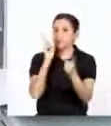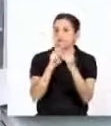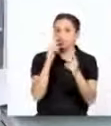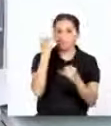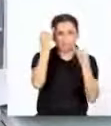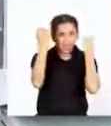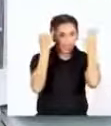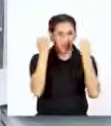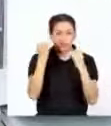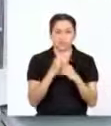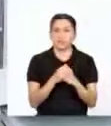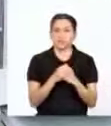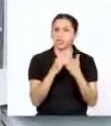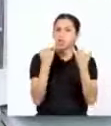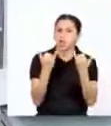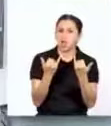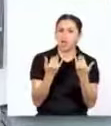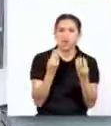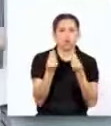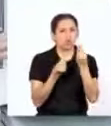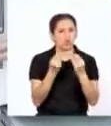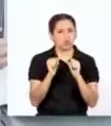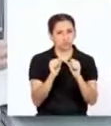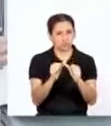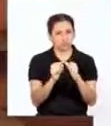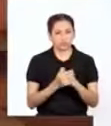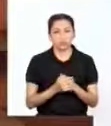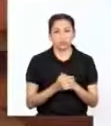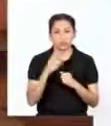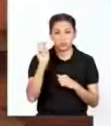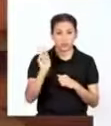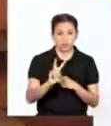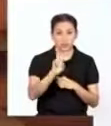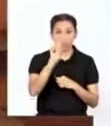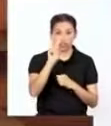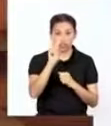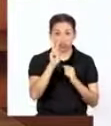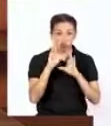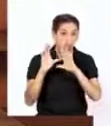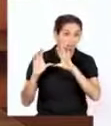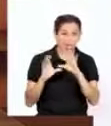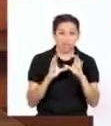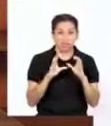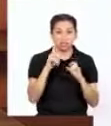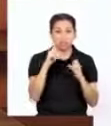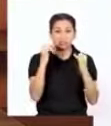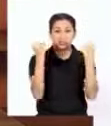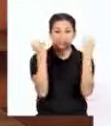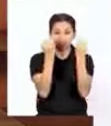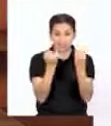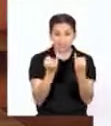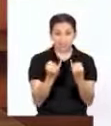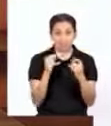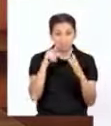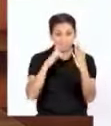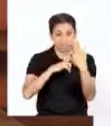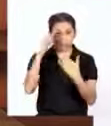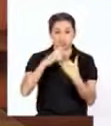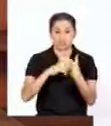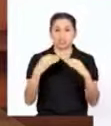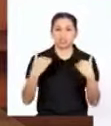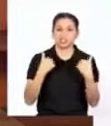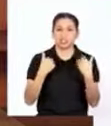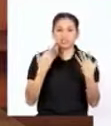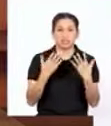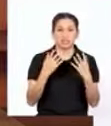¡Excelentes propuestas creativas! Ahora, ¿cómo seguimos? La segunda actividad del primer momento del diseño del